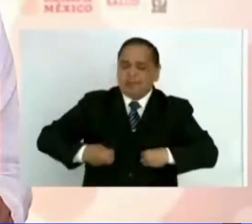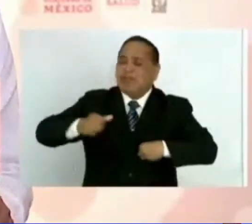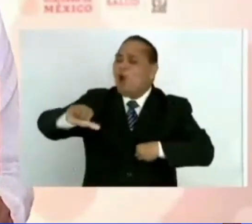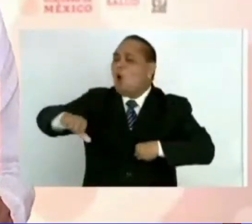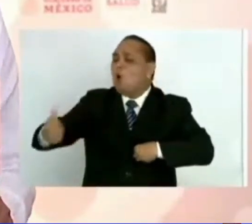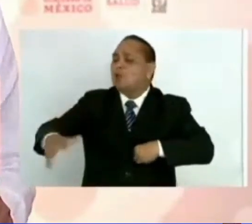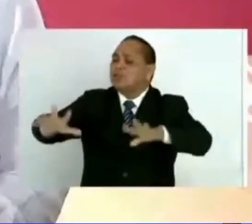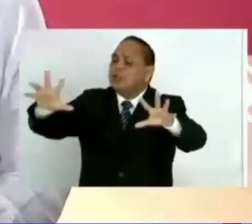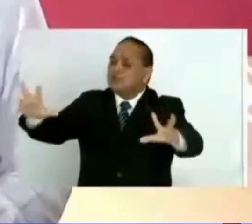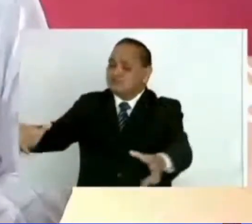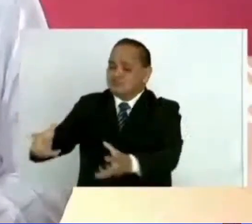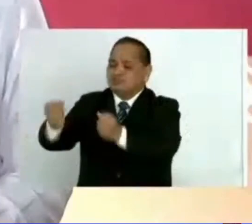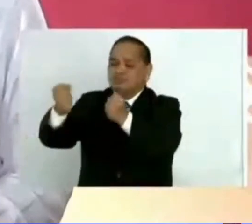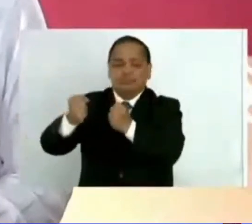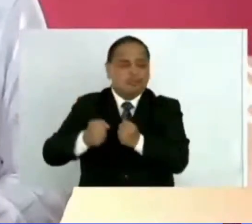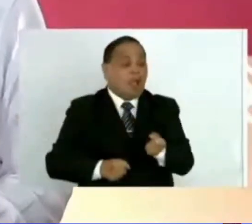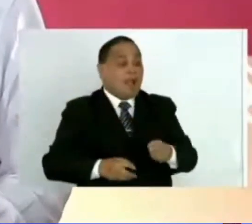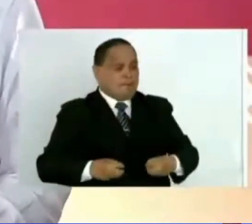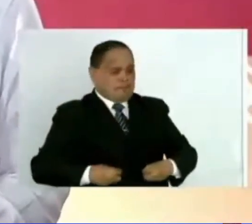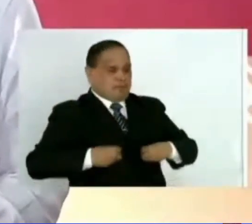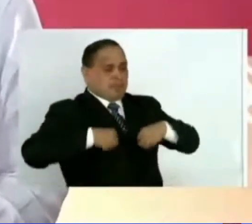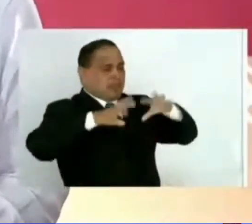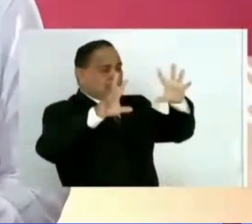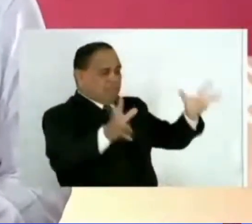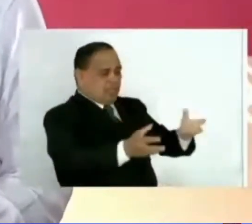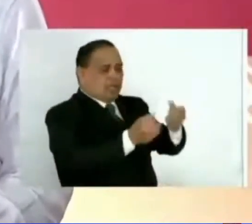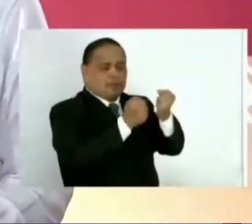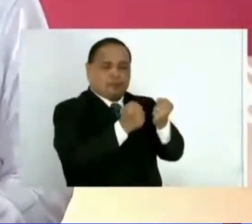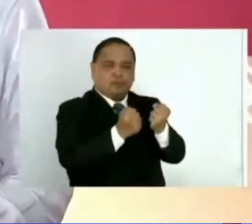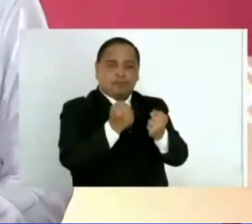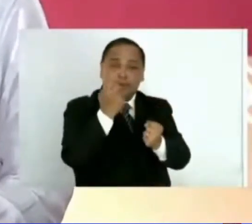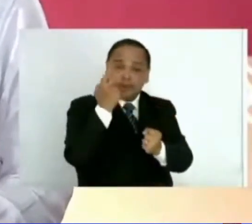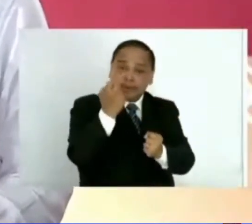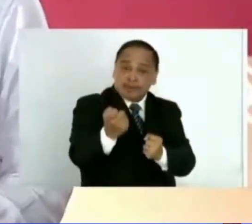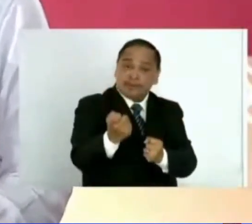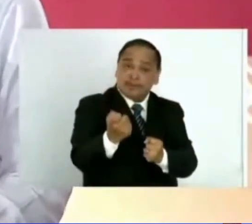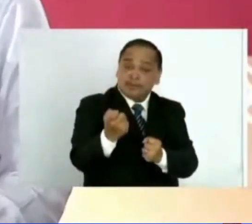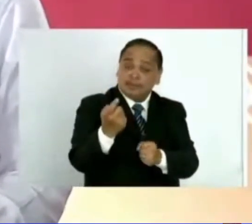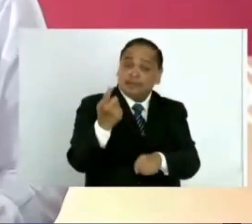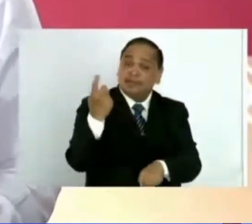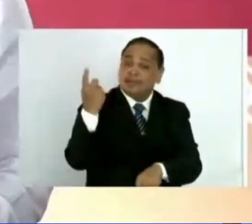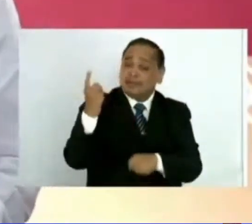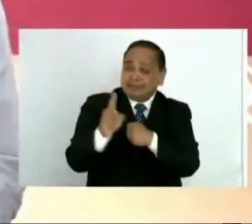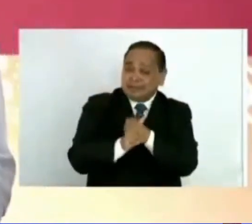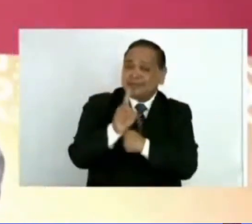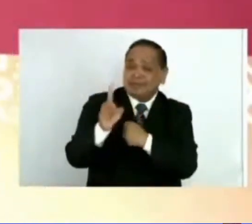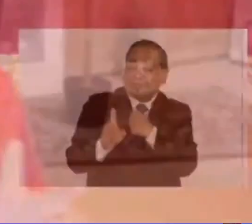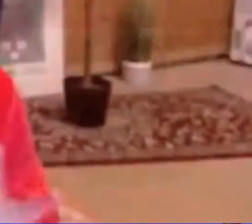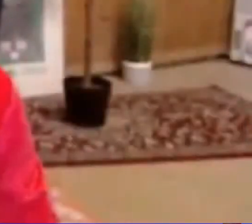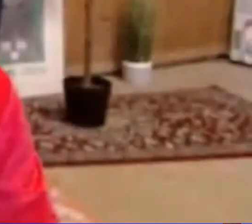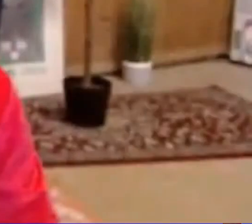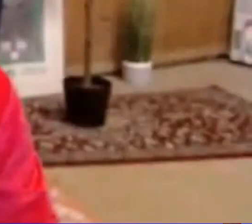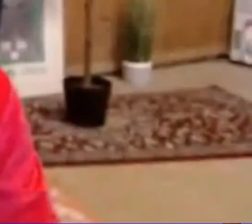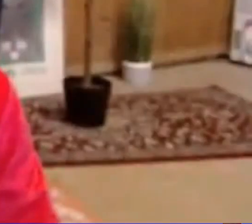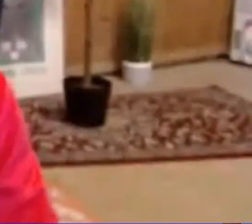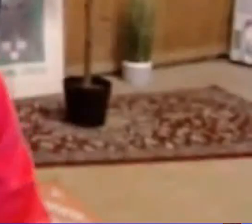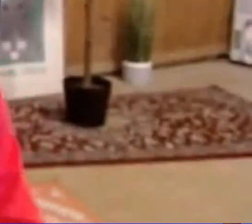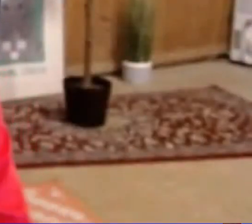vidas en esos momentos tan difíciles. Mire, muy interesante